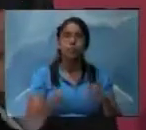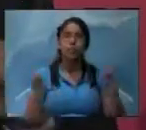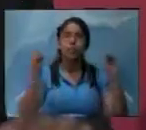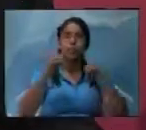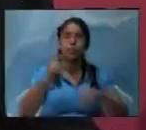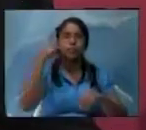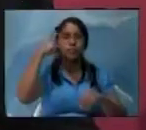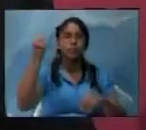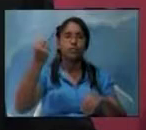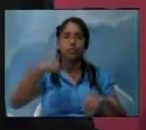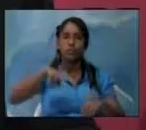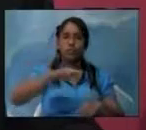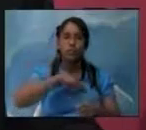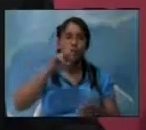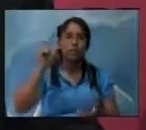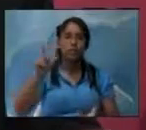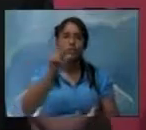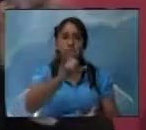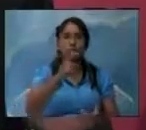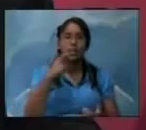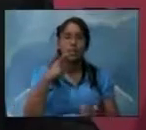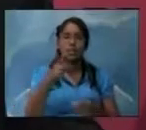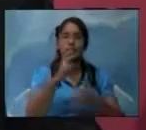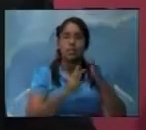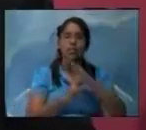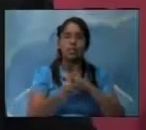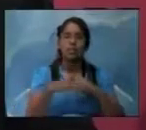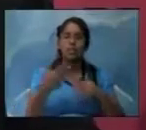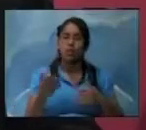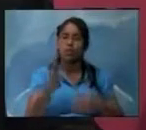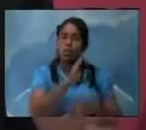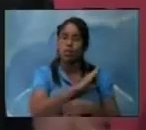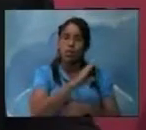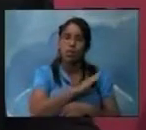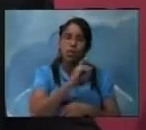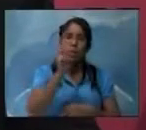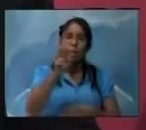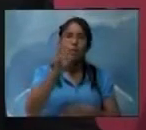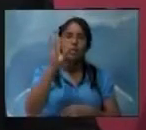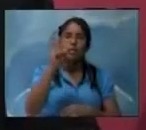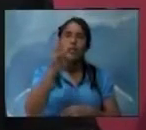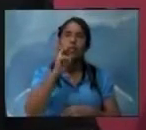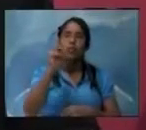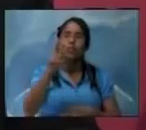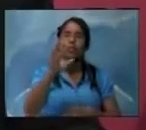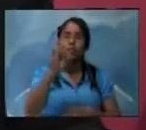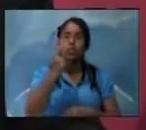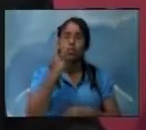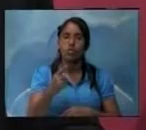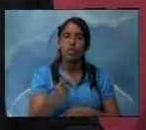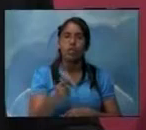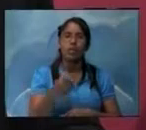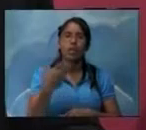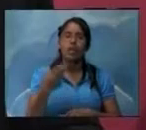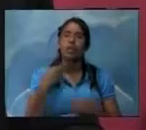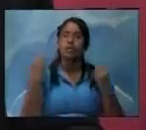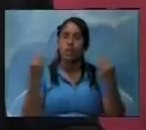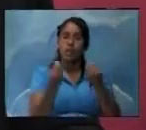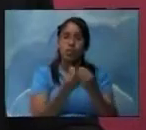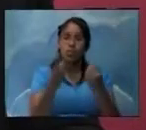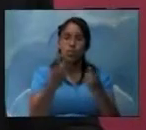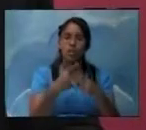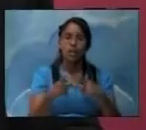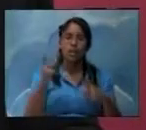plasmado para nuestra enseñanza. Dice el versículo que me corresponde, versículo 27 y 28, dice: y se juntaron